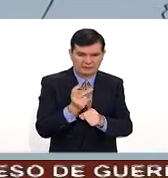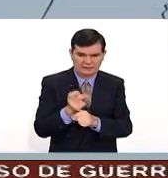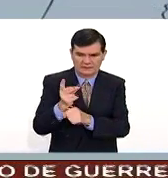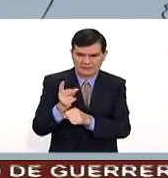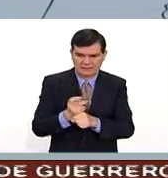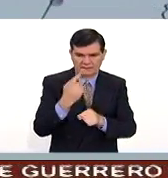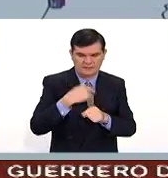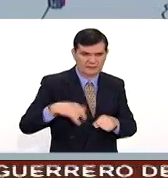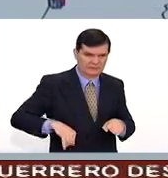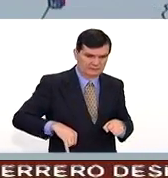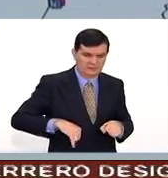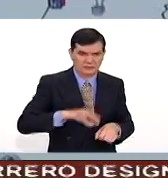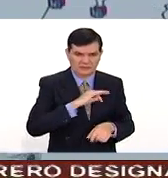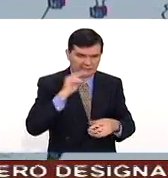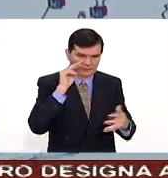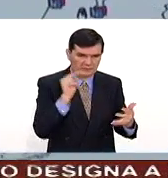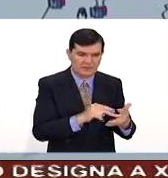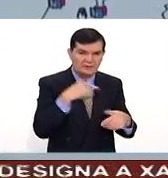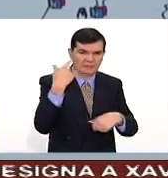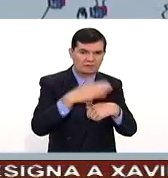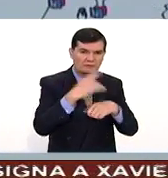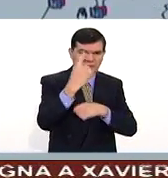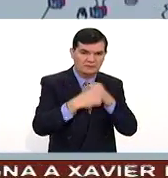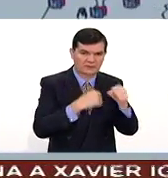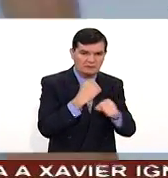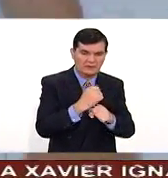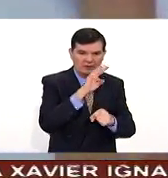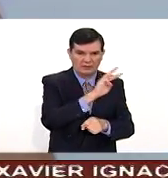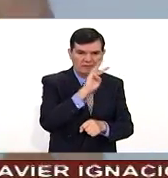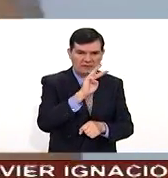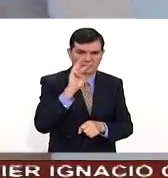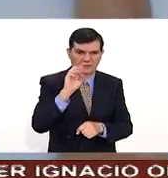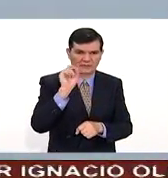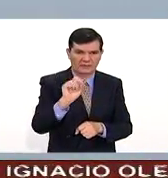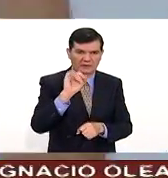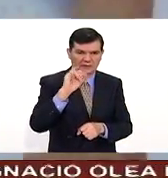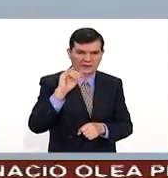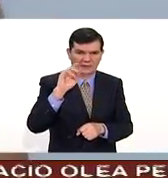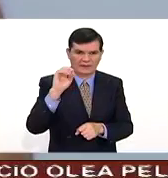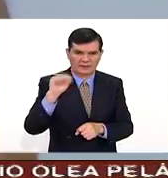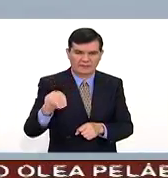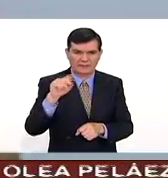los interesados se podrá consultar el próximo año en la página